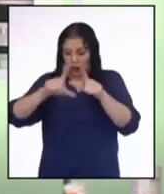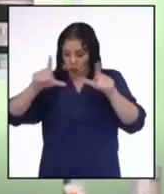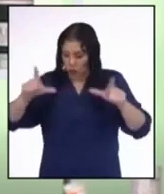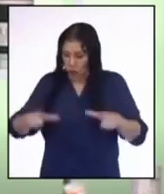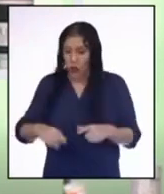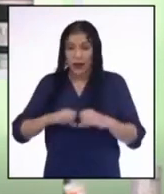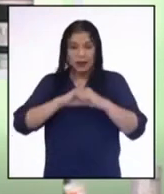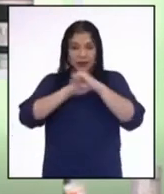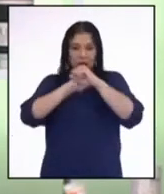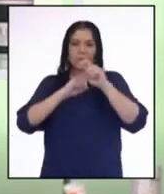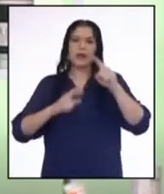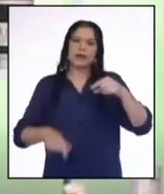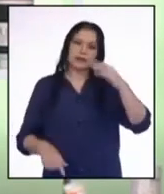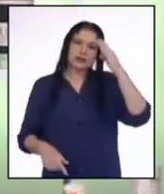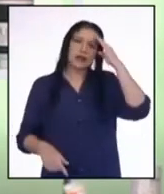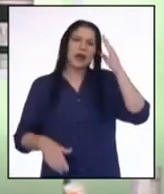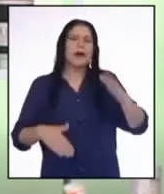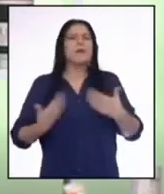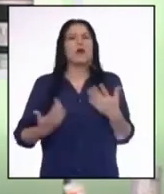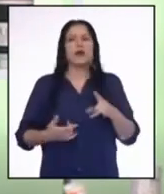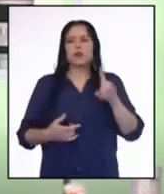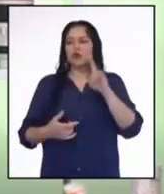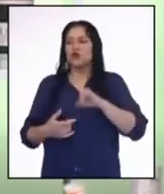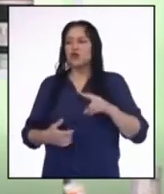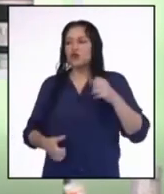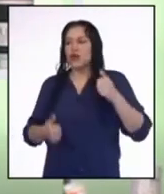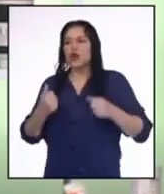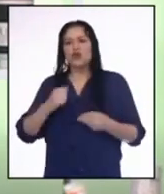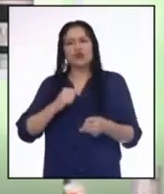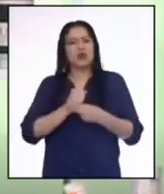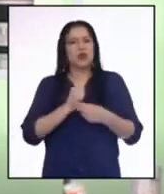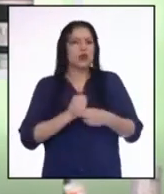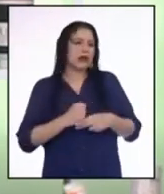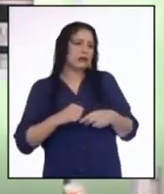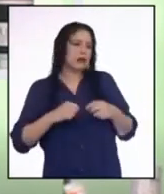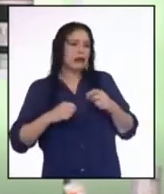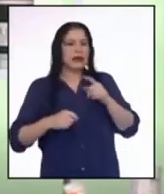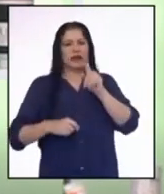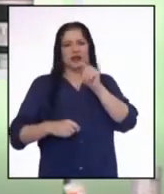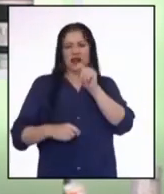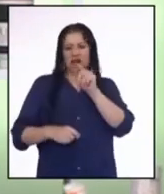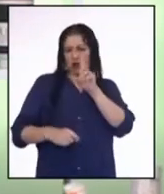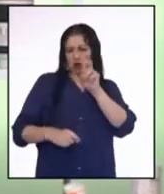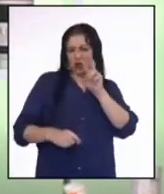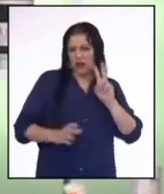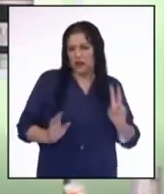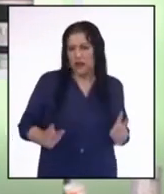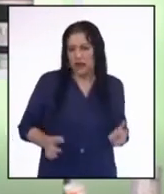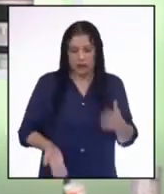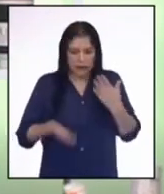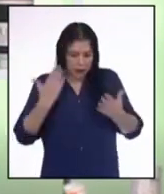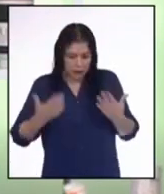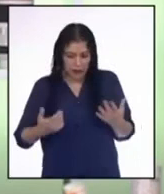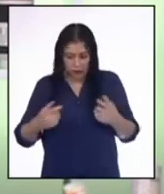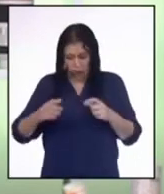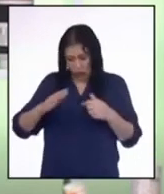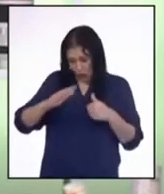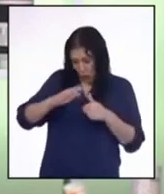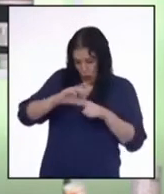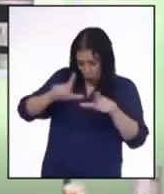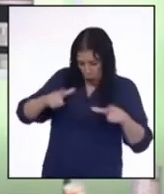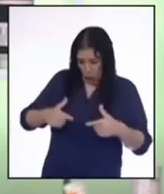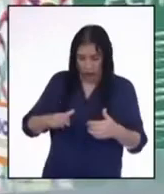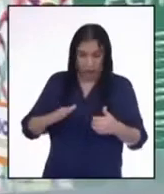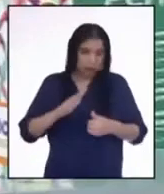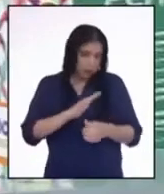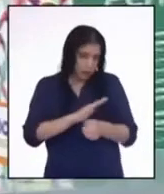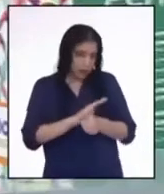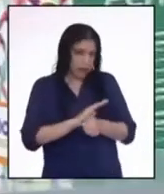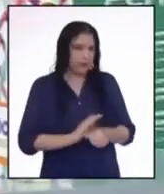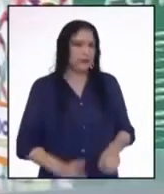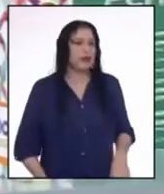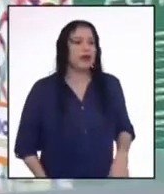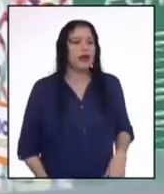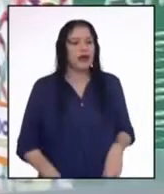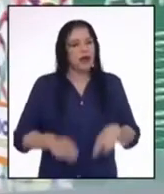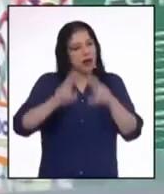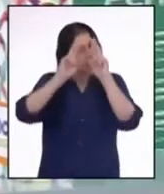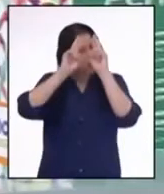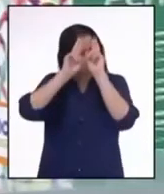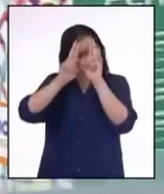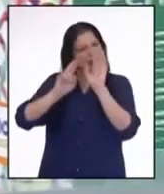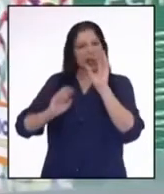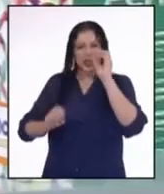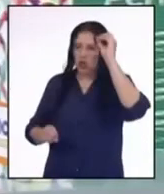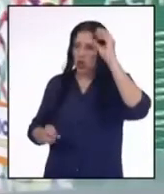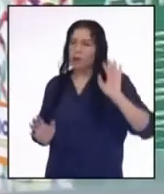tiene, porque así podemos usar con seguridad el triángulo de la vida, porque nos da un espacio o un agujero donde refugiarnos. Respetando la opinión